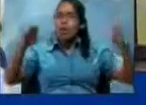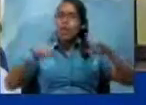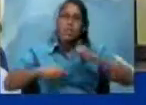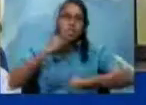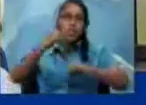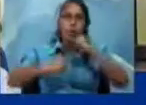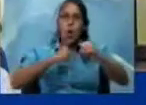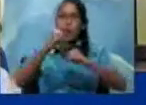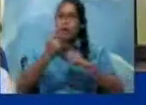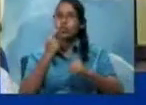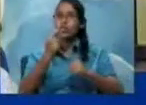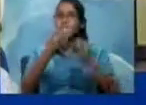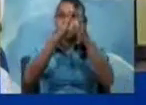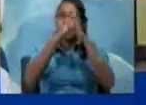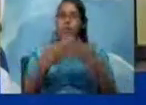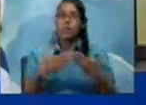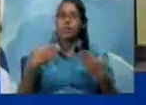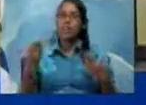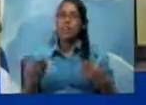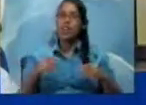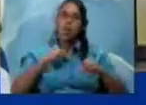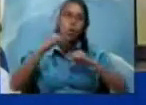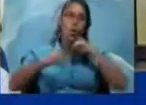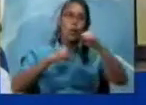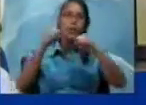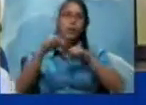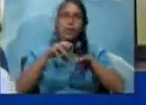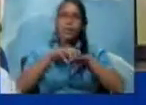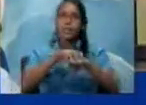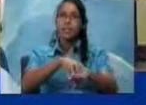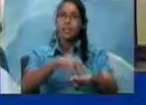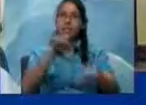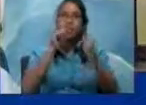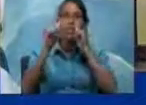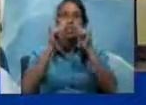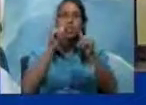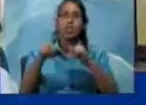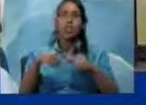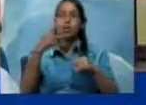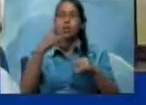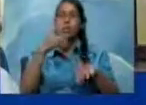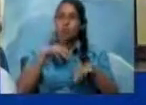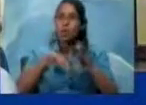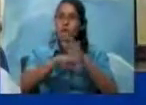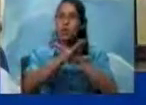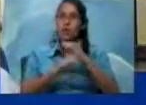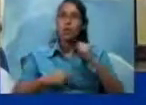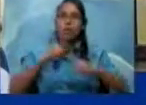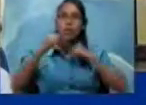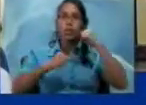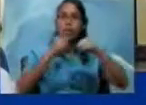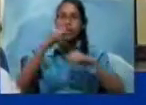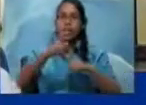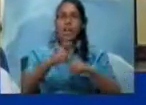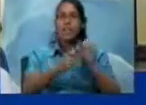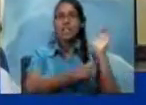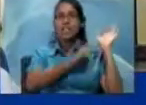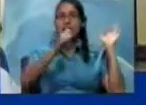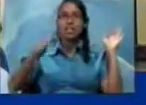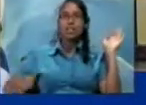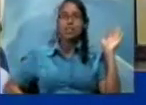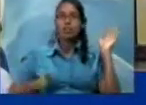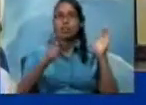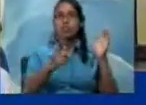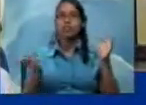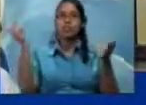dice la Biblia que corrieron a llevar la noticia y cuando iban corriendo el señor se les